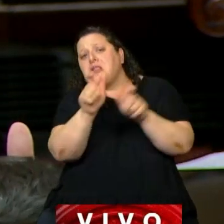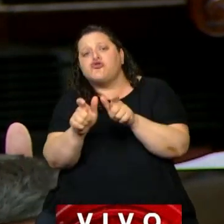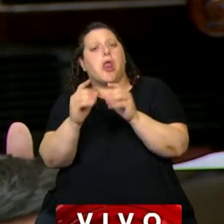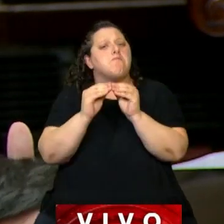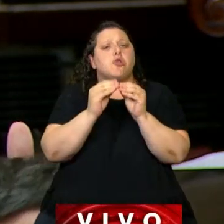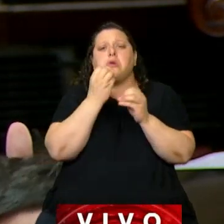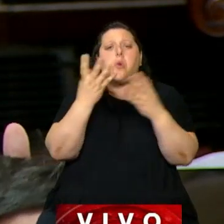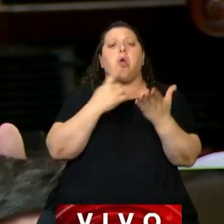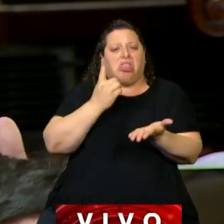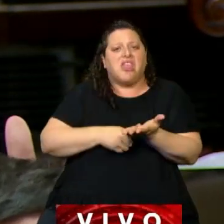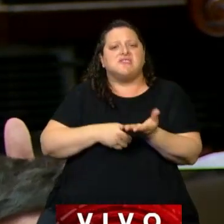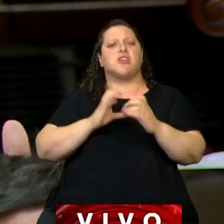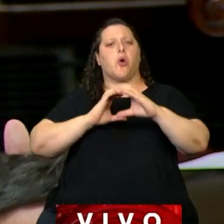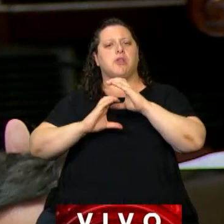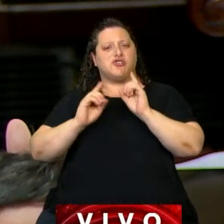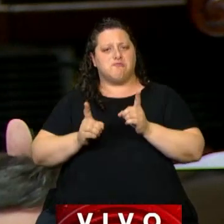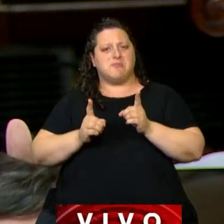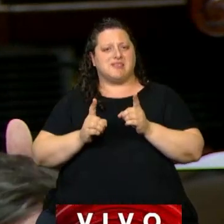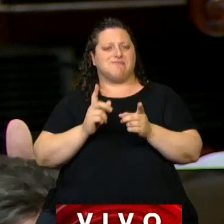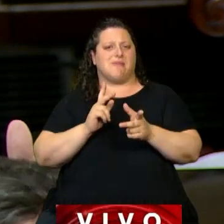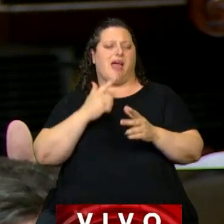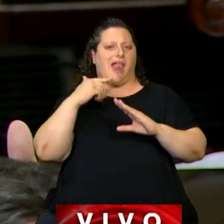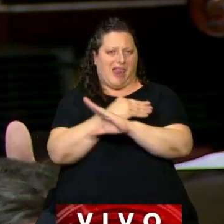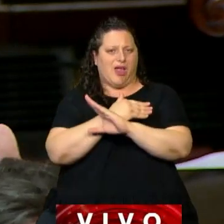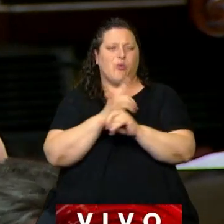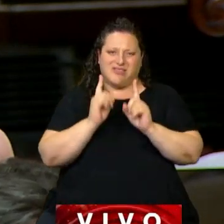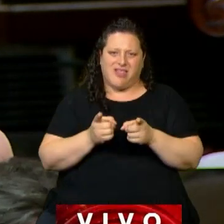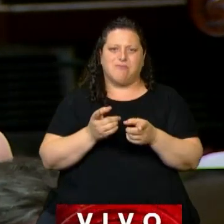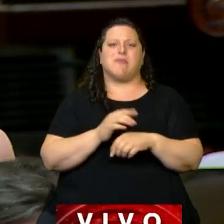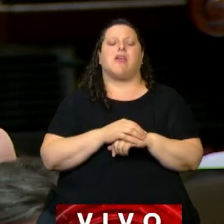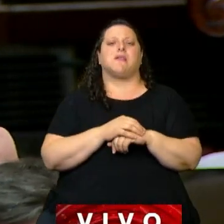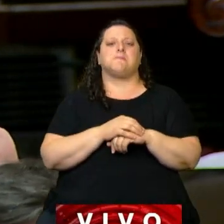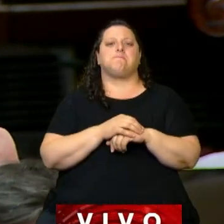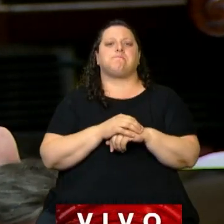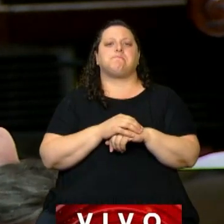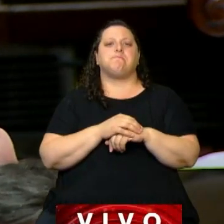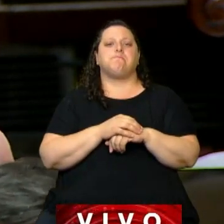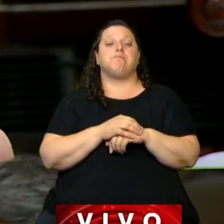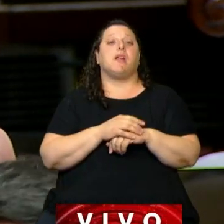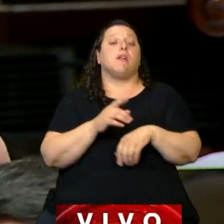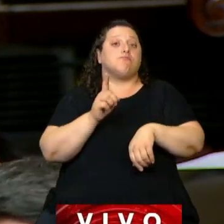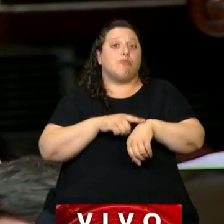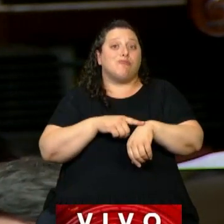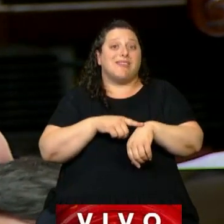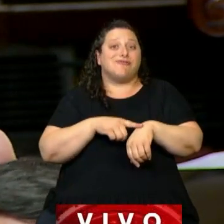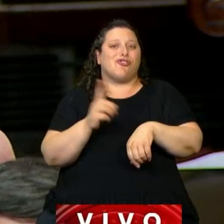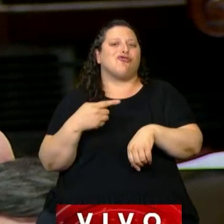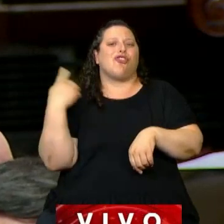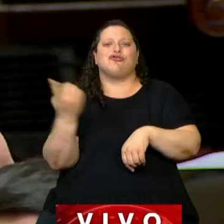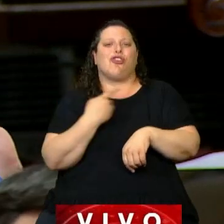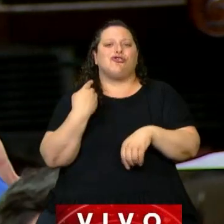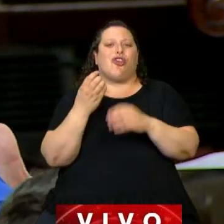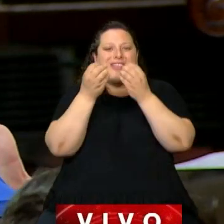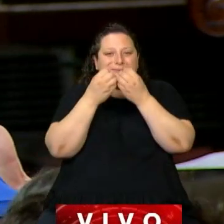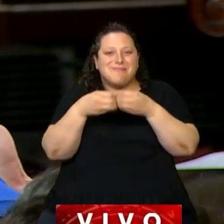elijan comunicarse en dicha lengua. Desde el inicio de nuestras vidas, una de las características esenciales